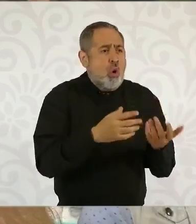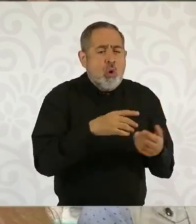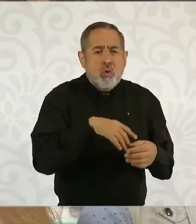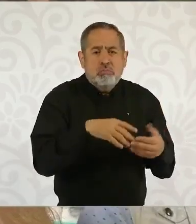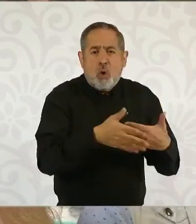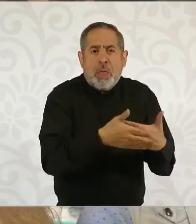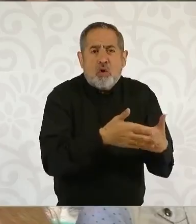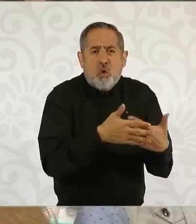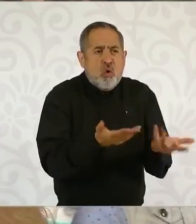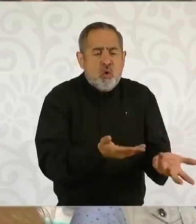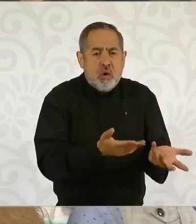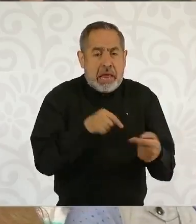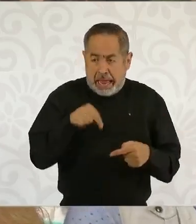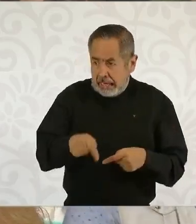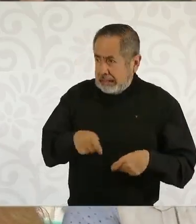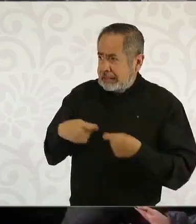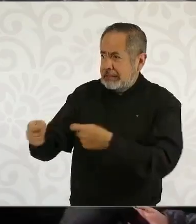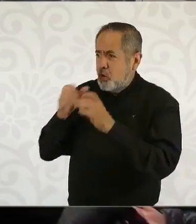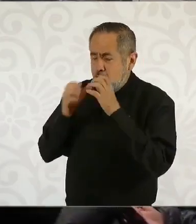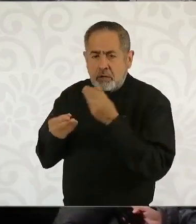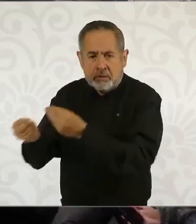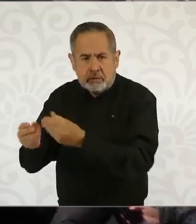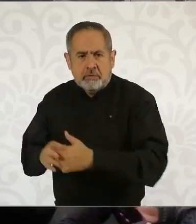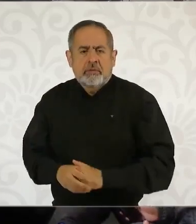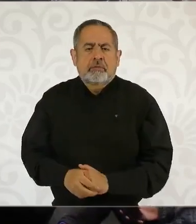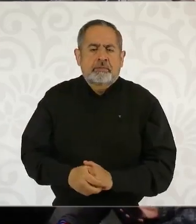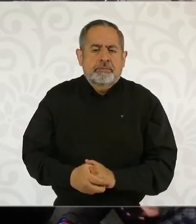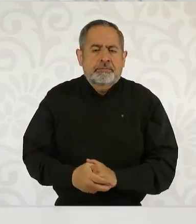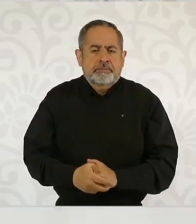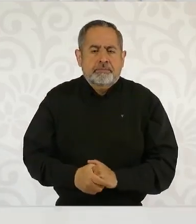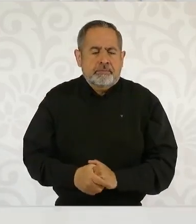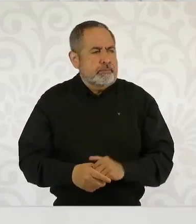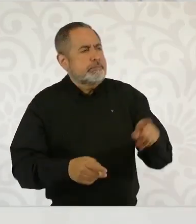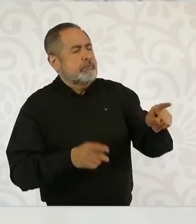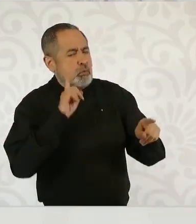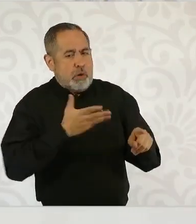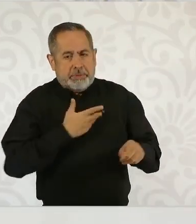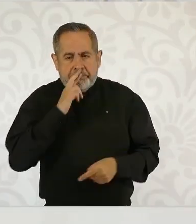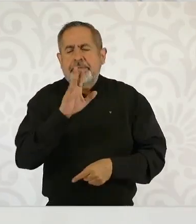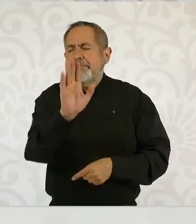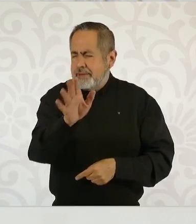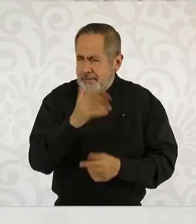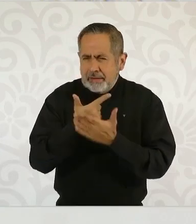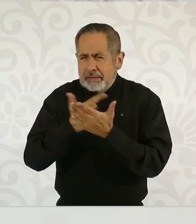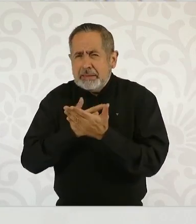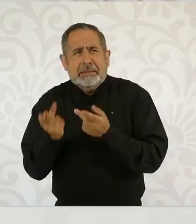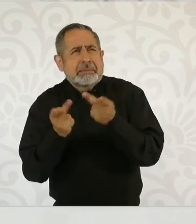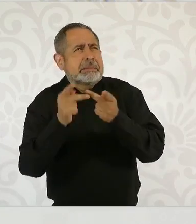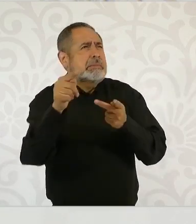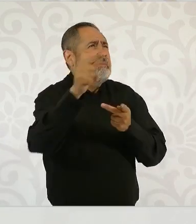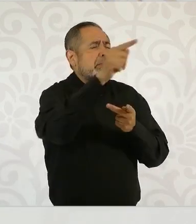entregamos aquí en comunicación. Pero, a ver, es que se hizo un censo de todas las comunidades. Sabemos del